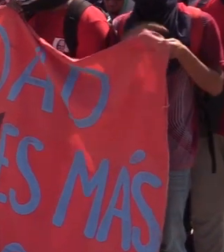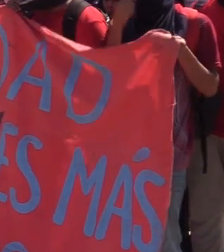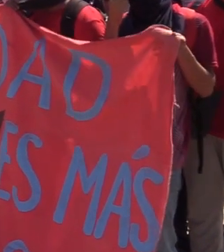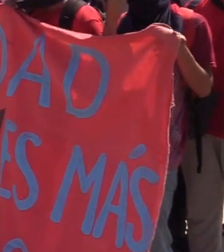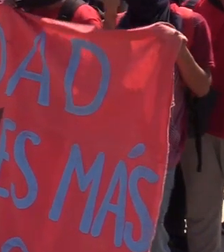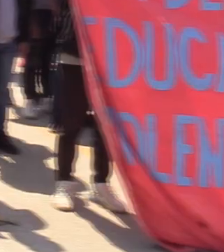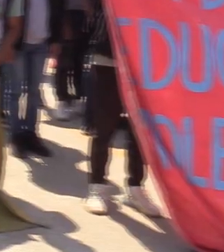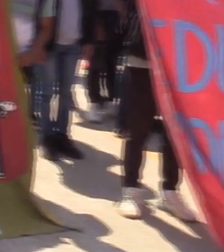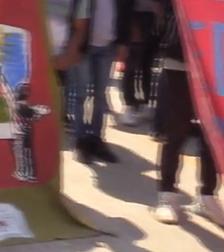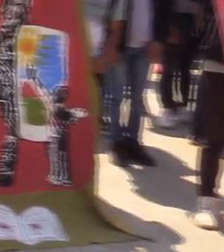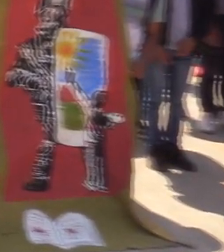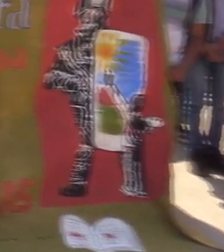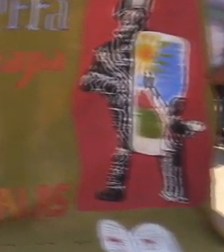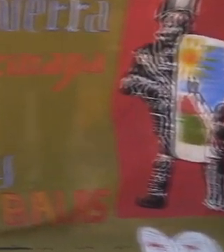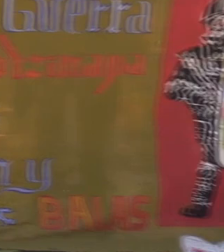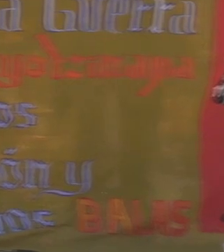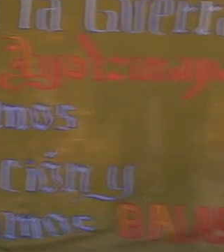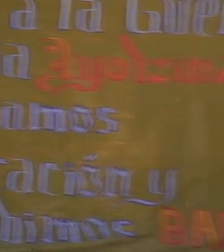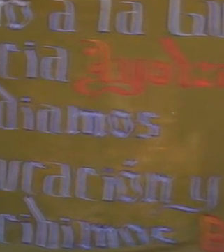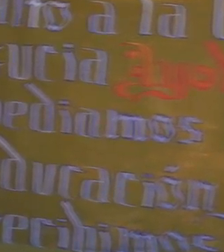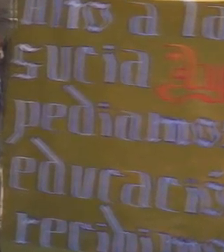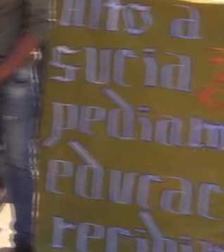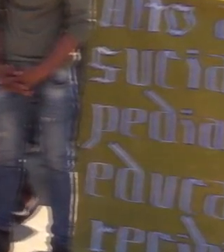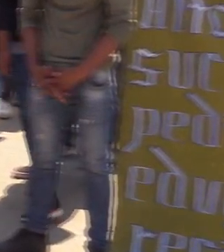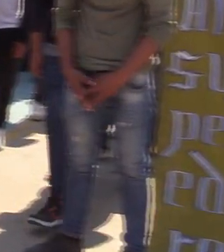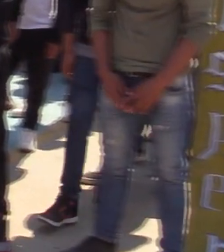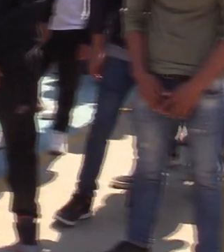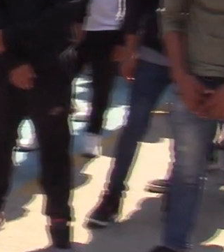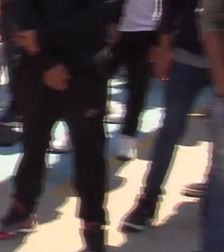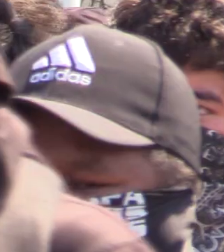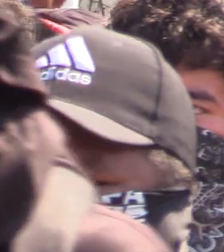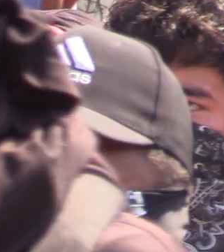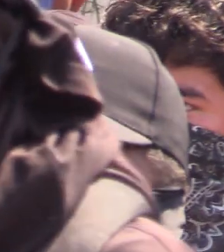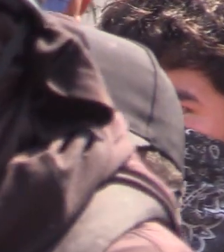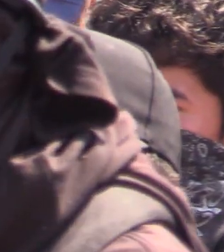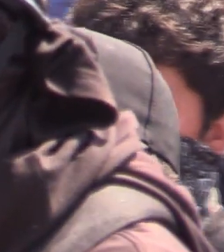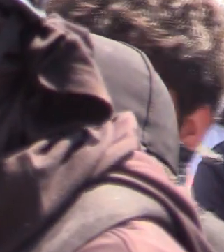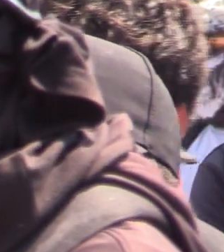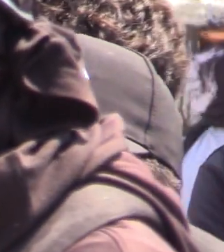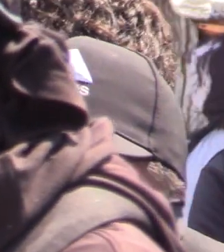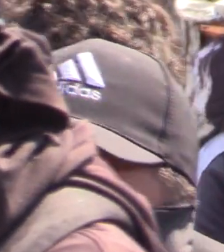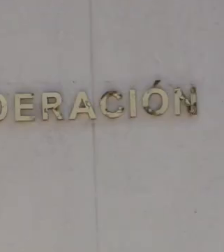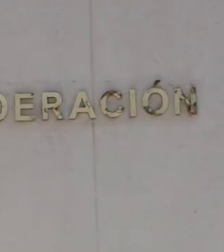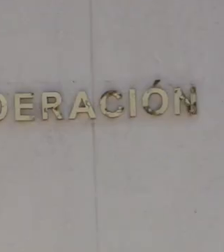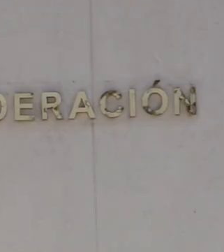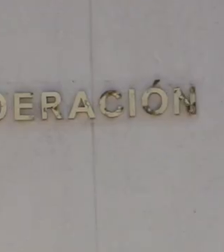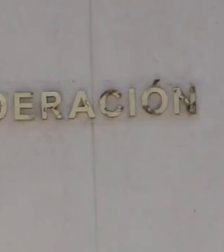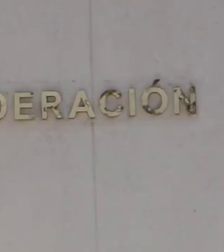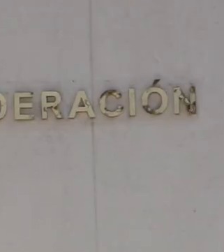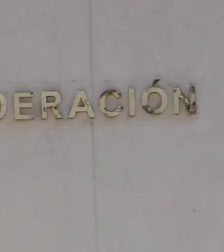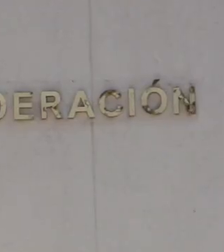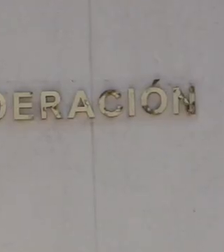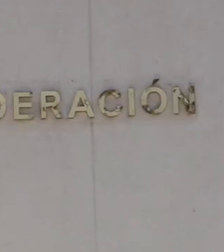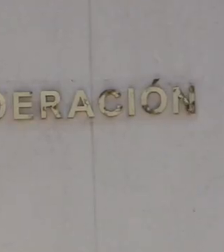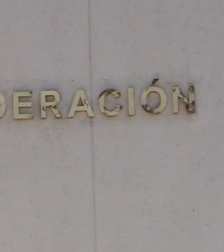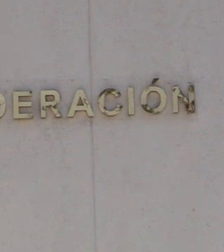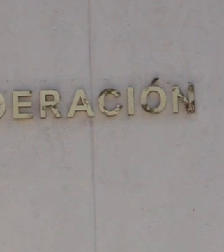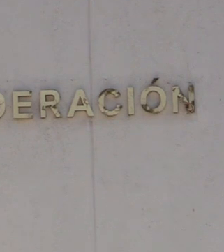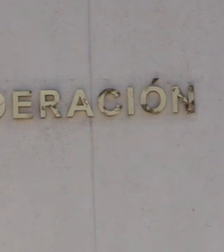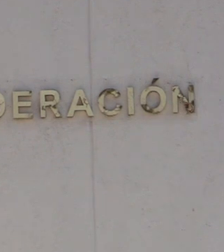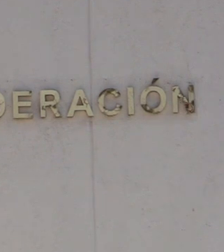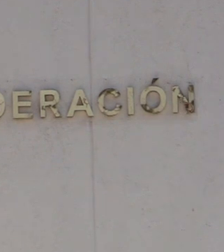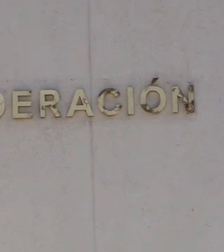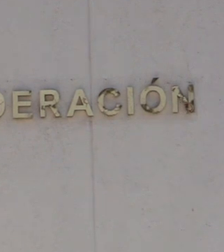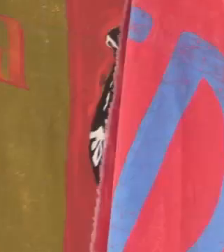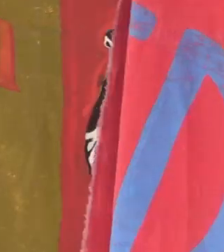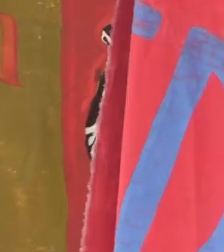militares involucrados en el caso Ayotzinapa, quienes ahora llevarán su proceso en libertad condicional, tal y como lo hizo con